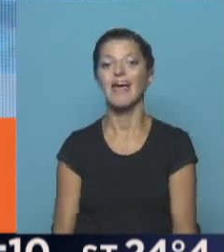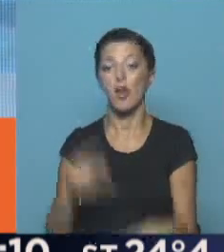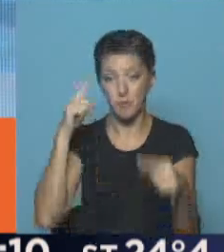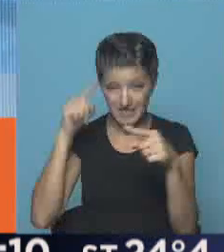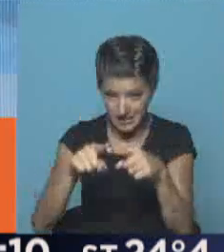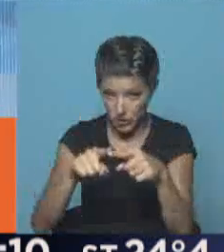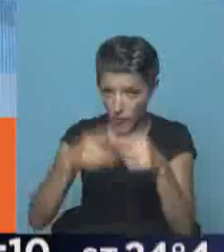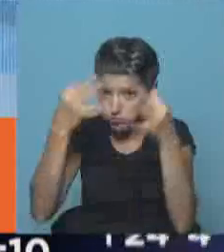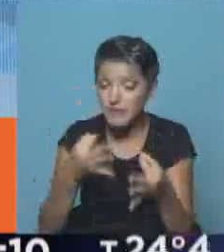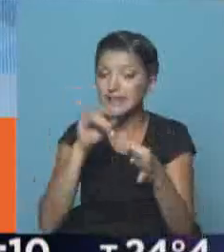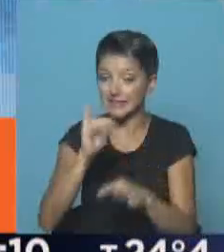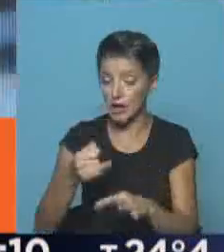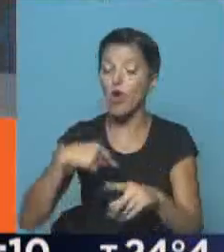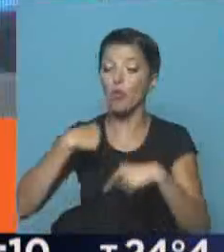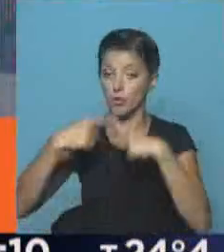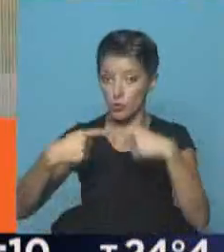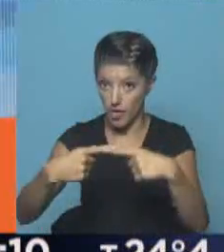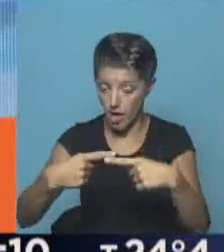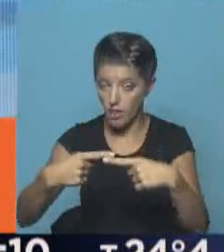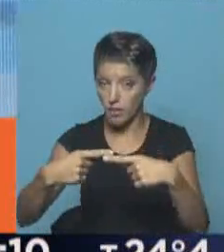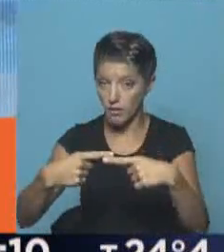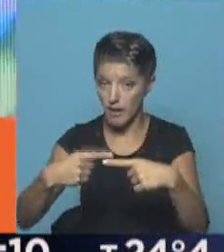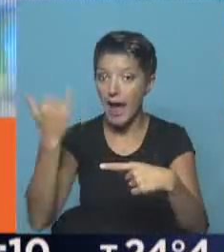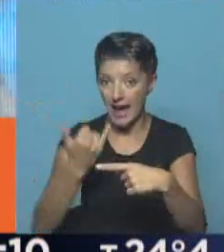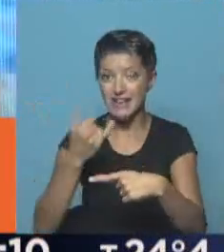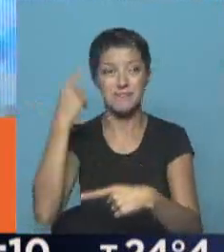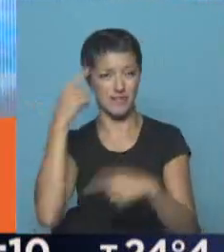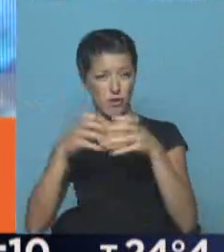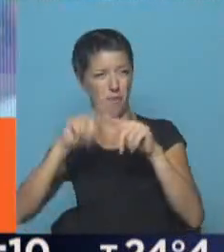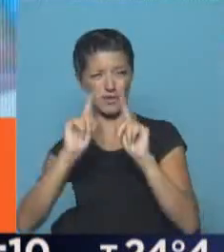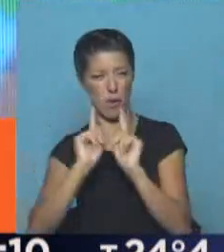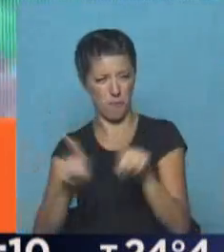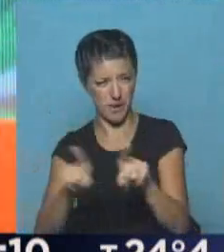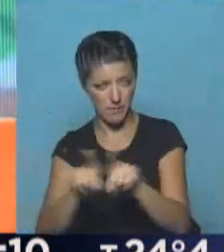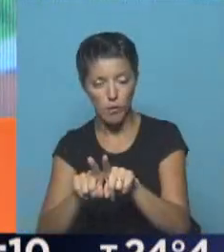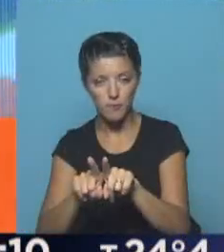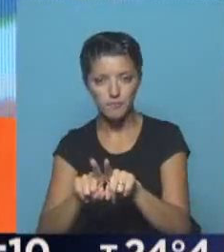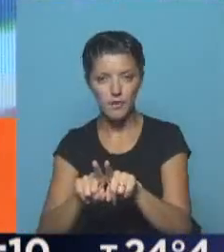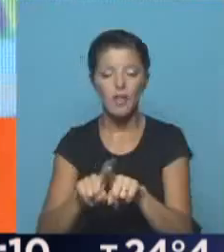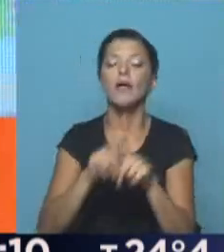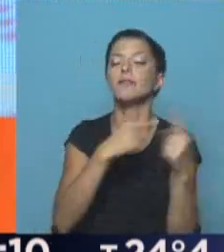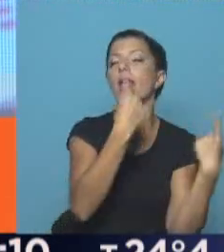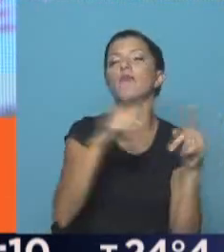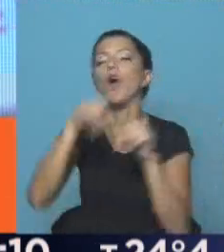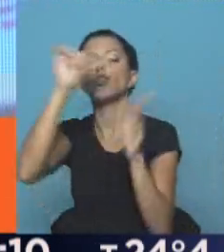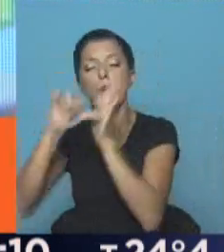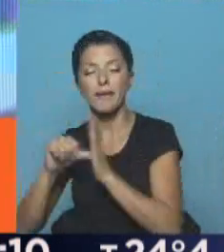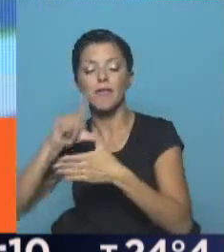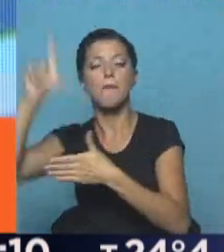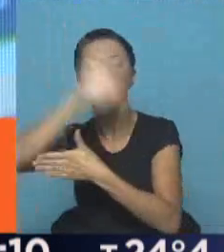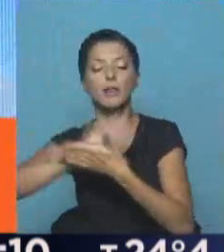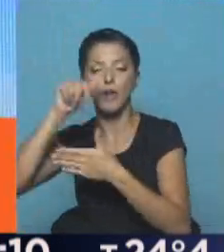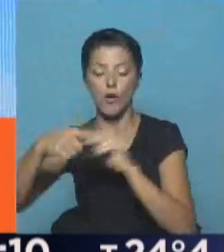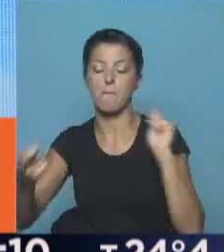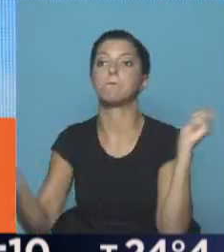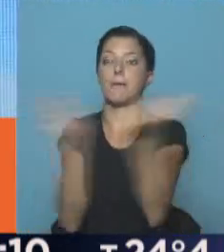continuidad. Afortunadamente para Ecuador, a diferencia de otros países, no es un traspaso en situaciones críticas